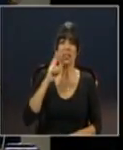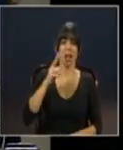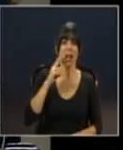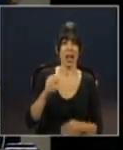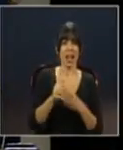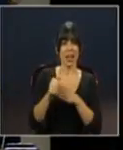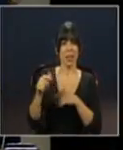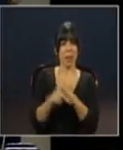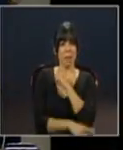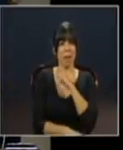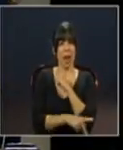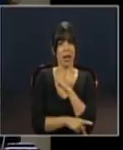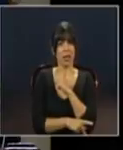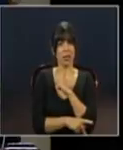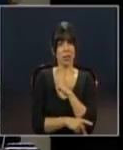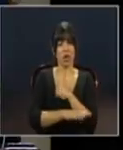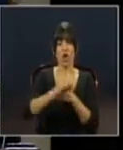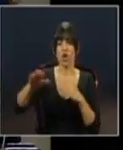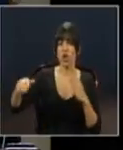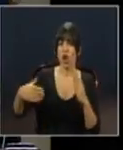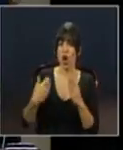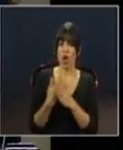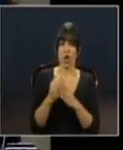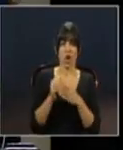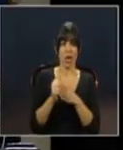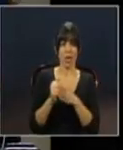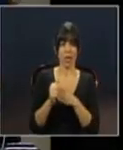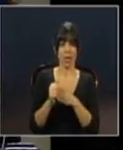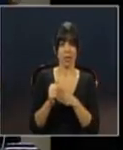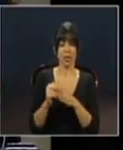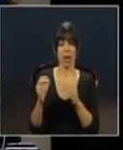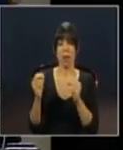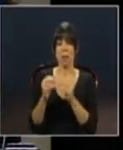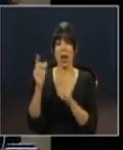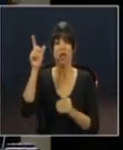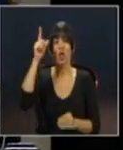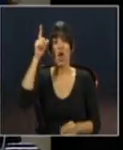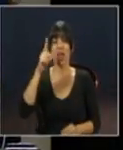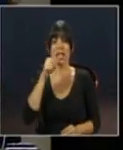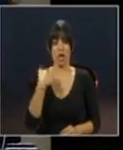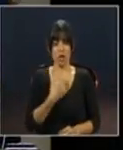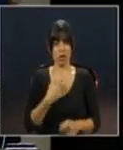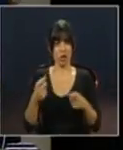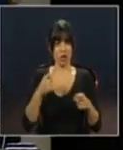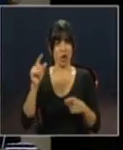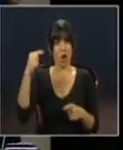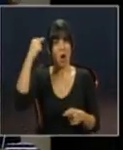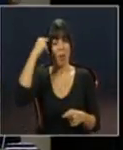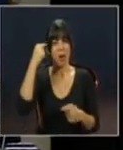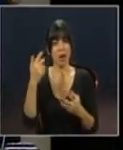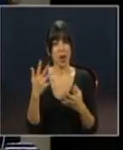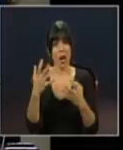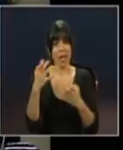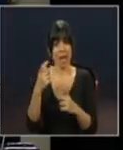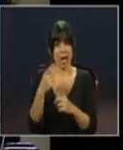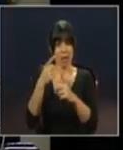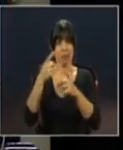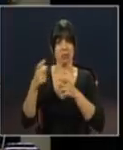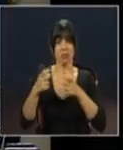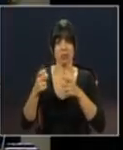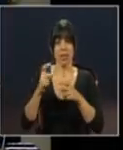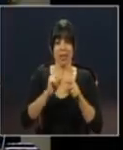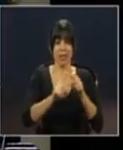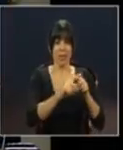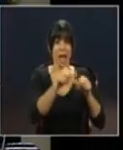liderazgos de este país. De todos ellos, desde los más obvios, que somos quienes gobernamos o aspiramos a ello en todos los niveles